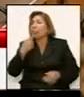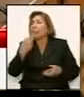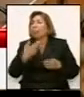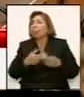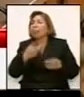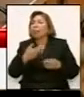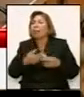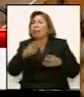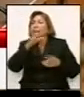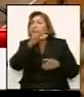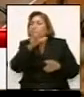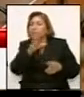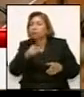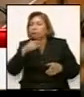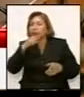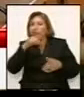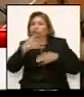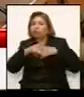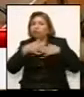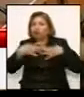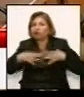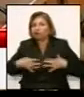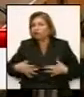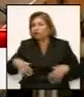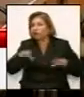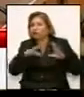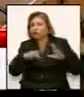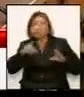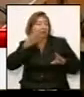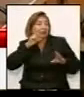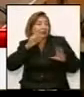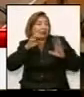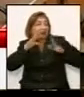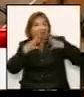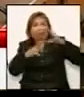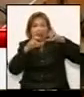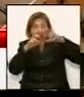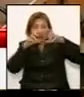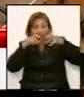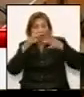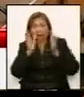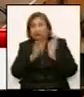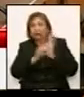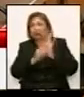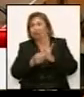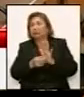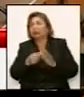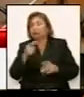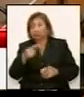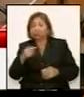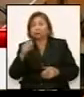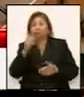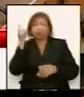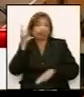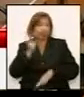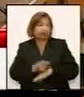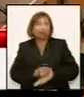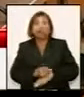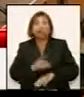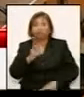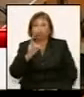son imágenes íntimas o de material sexual explícito esto ya es delito como imagino todos lo